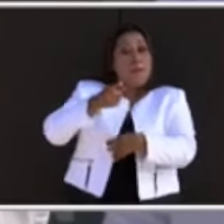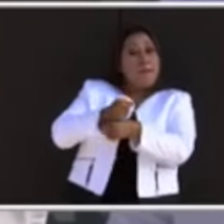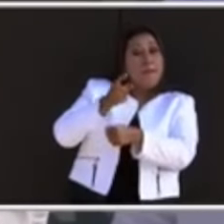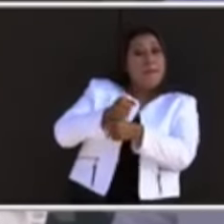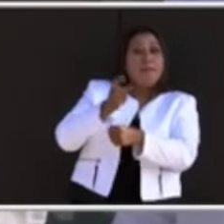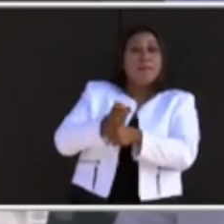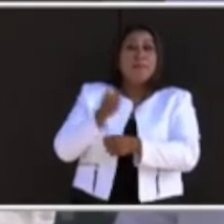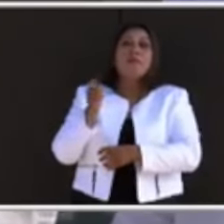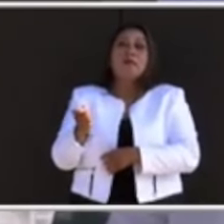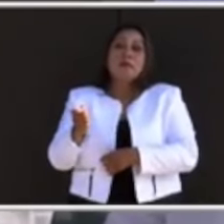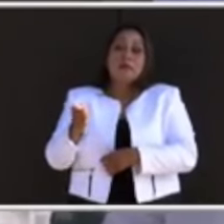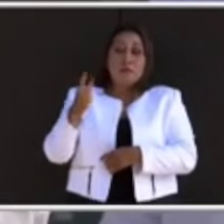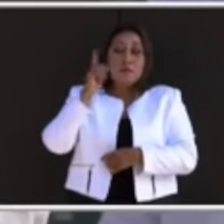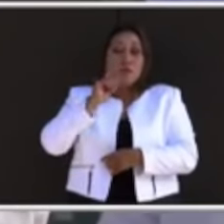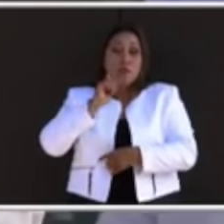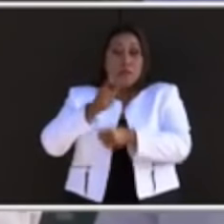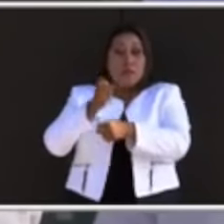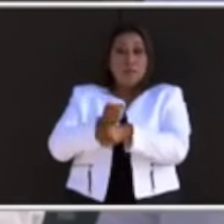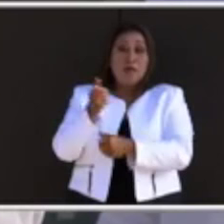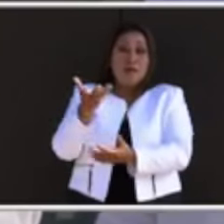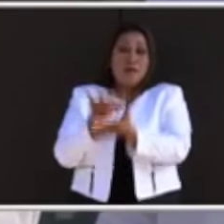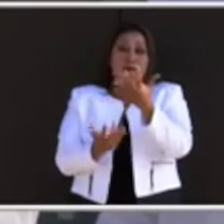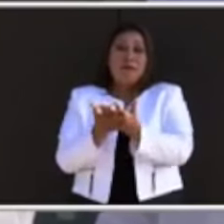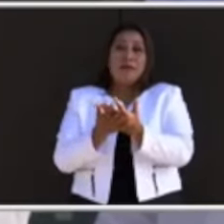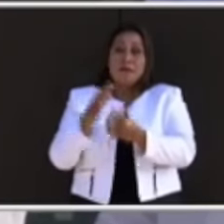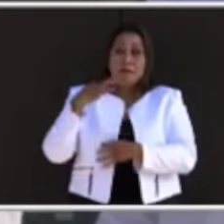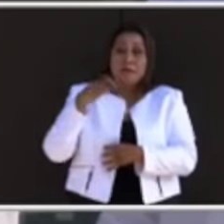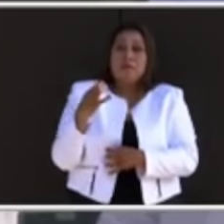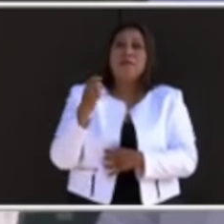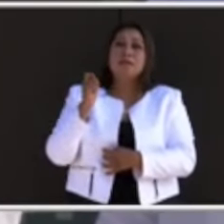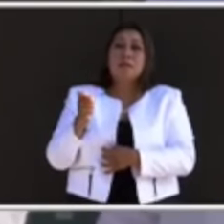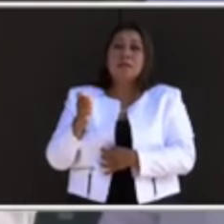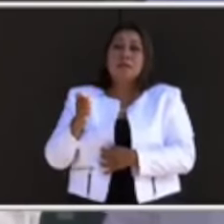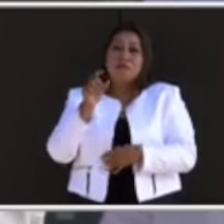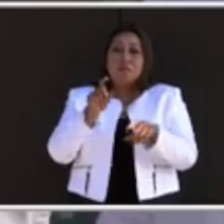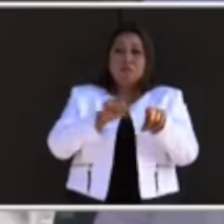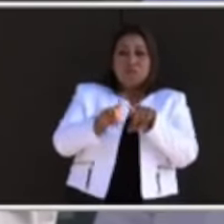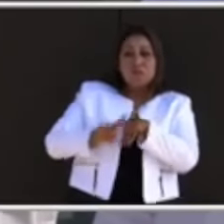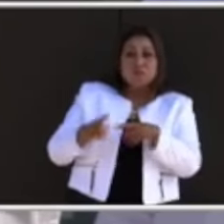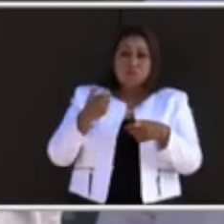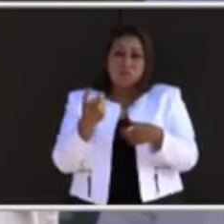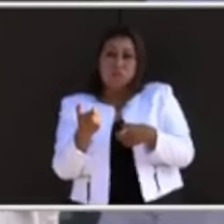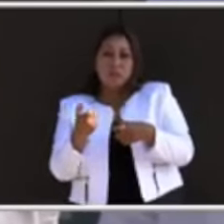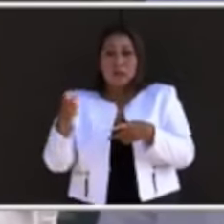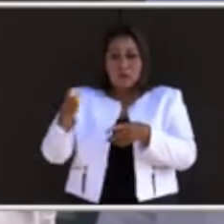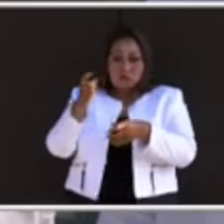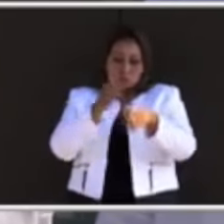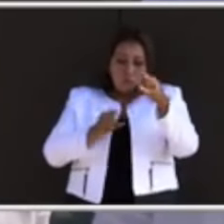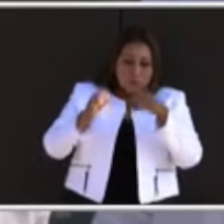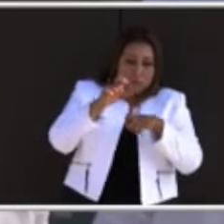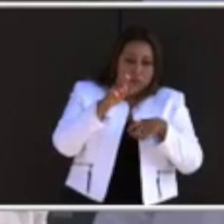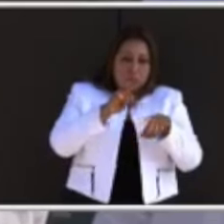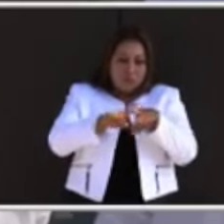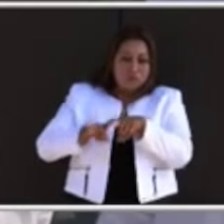historia de Veracruz que ocupará este cargo. Clementina es catedrática en la maestría en Ciencias Administrativas y